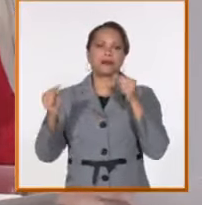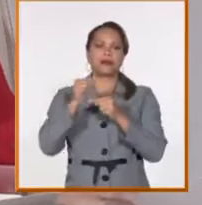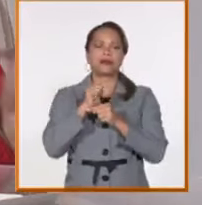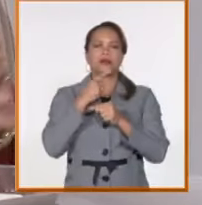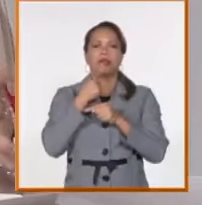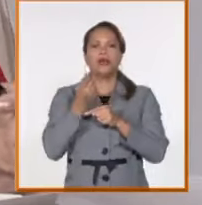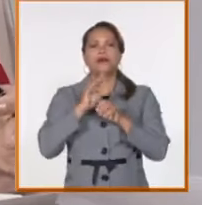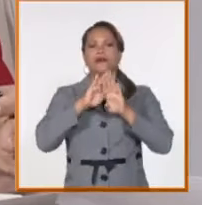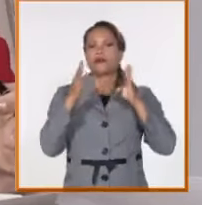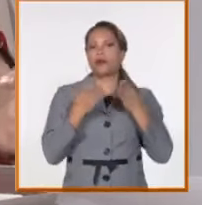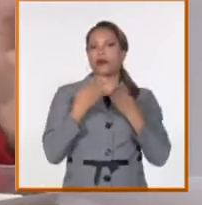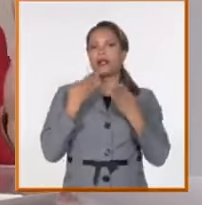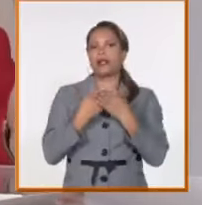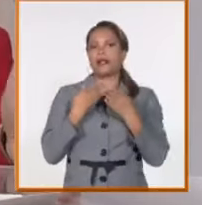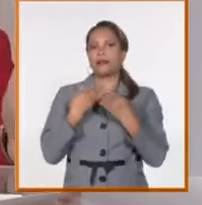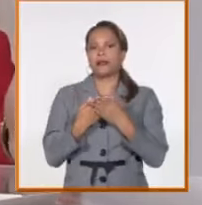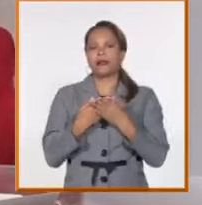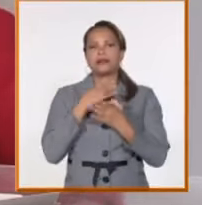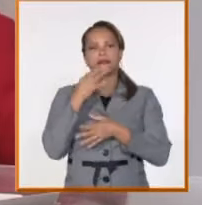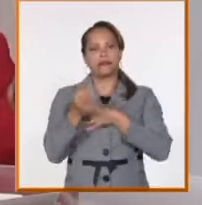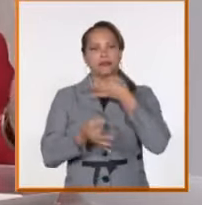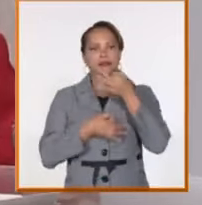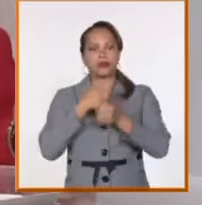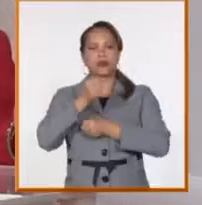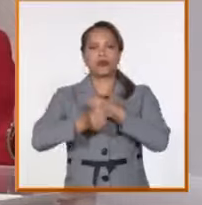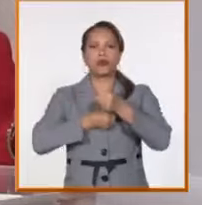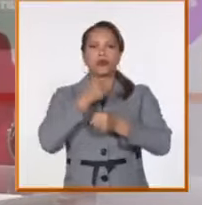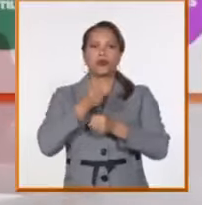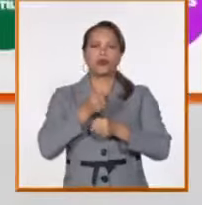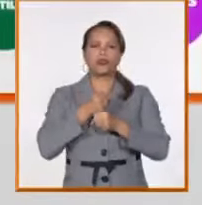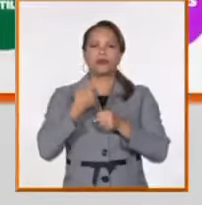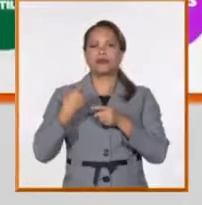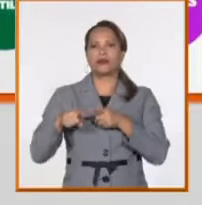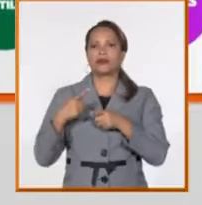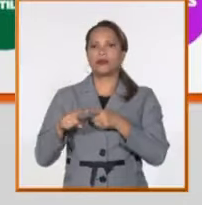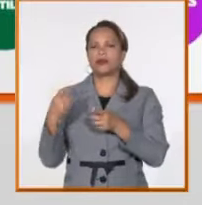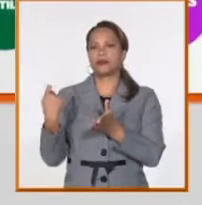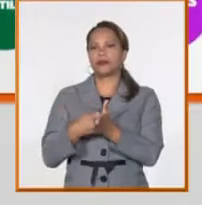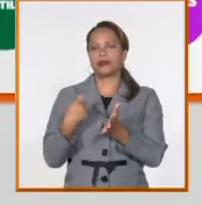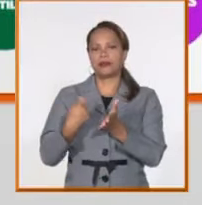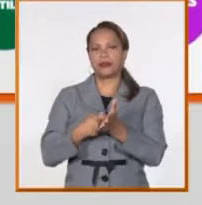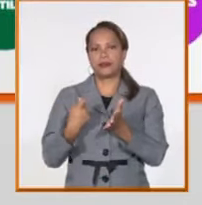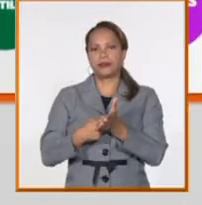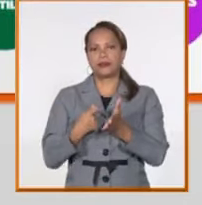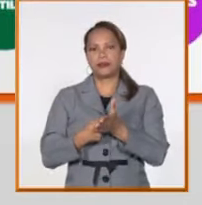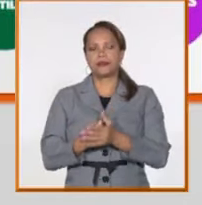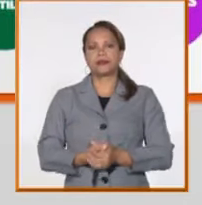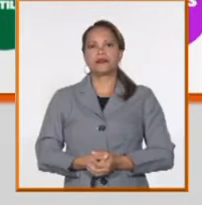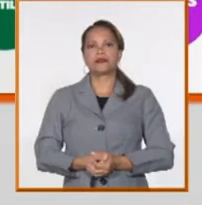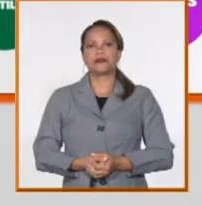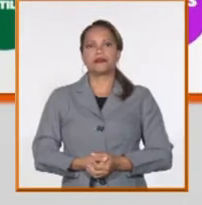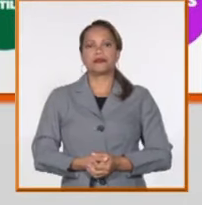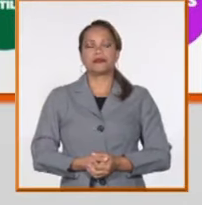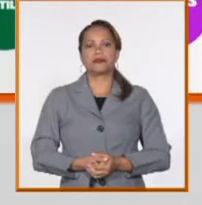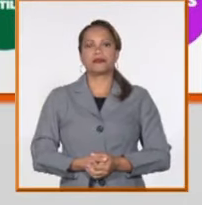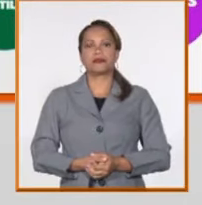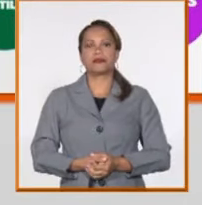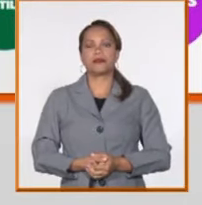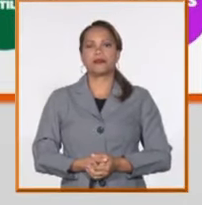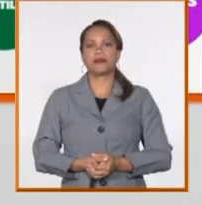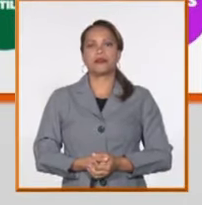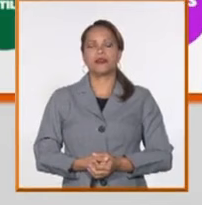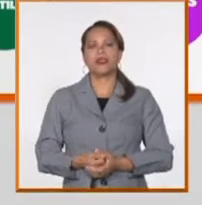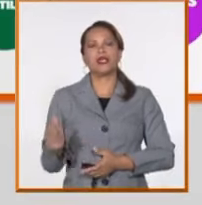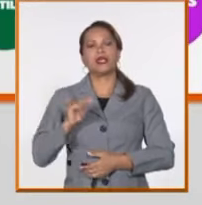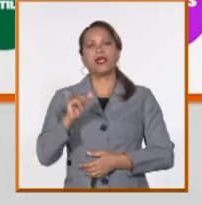estratégicos del país como antes dije utilizando los recursos financieros que eh están disponibles Nosotros también le